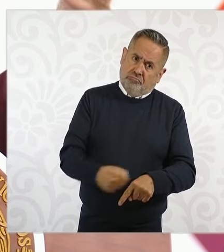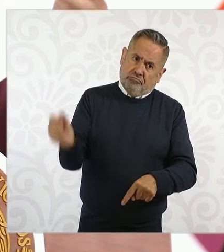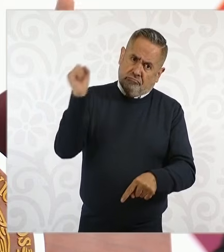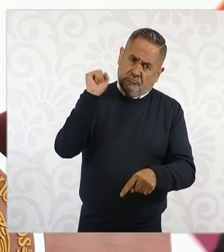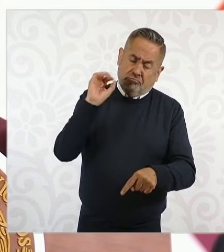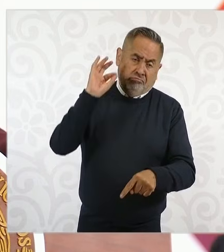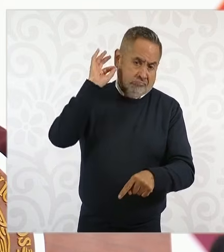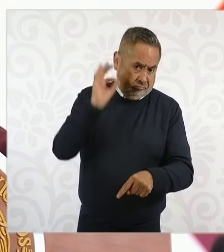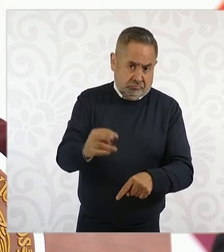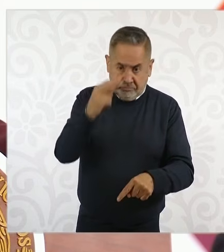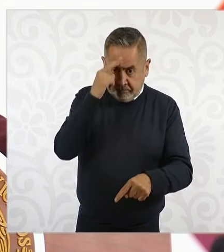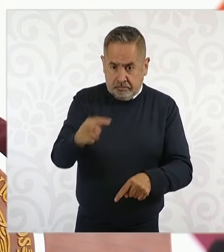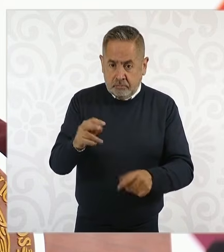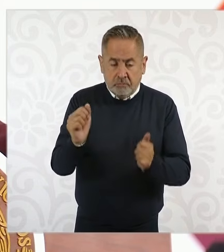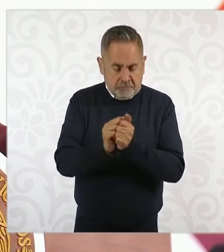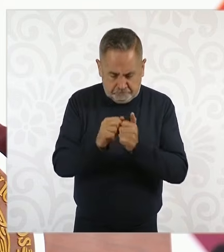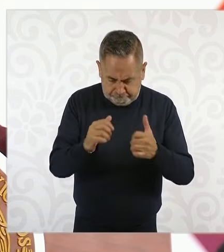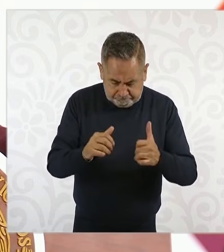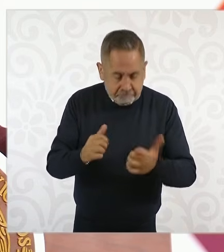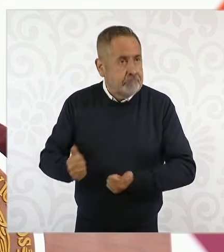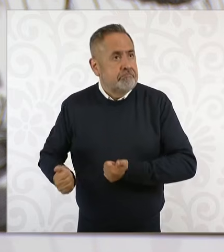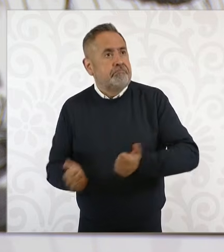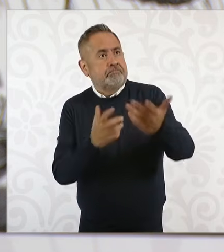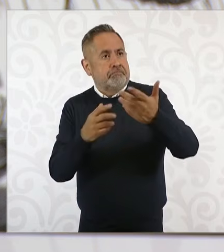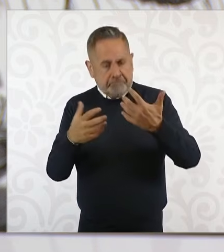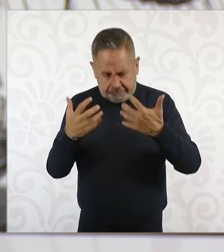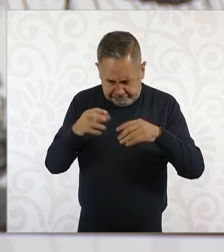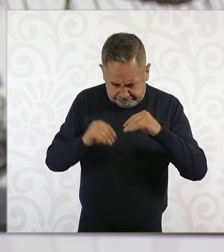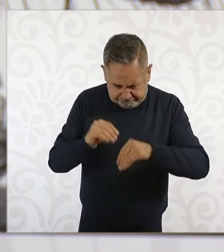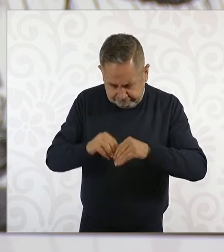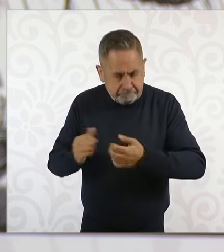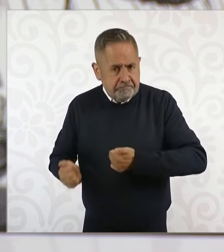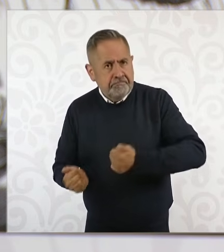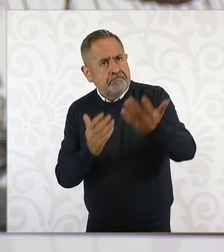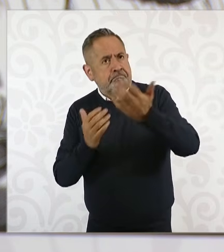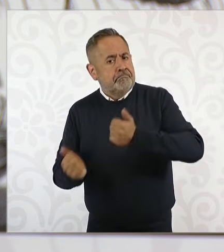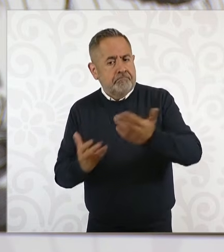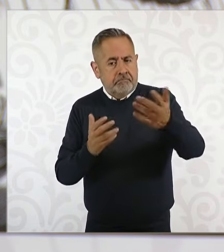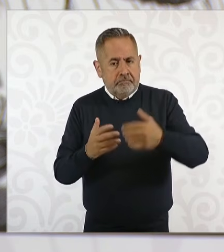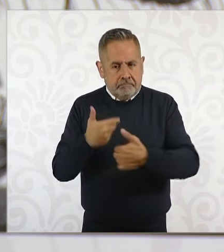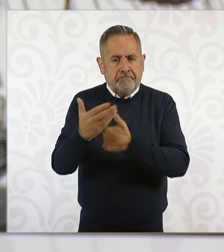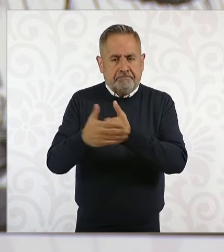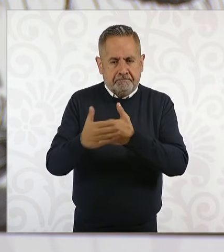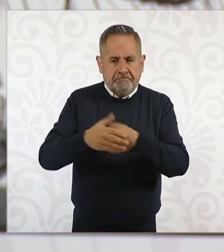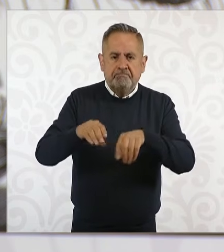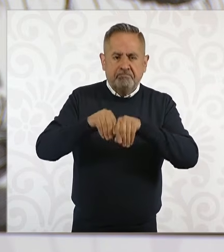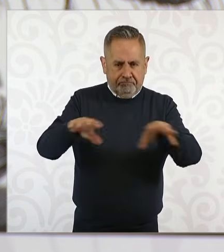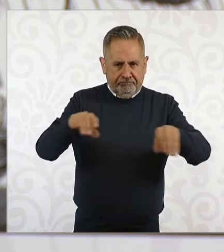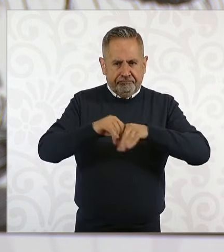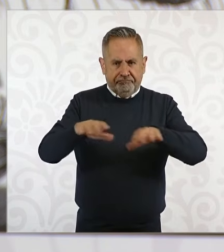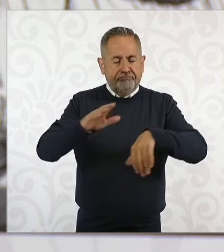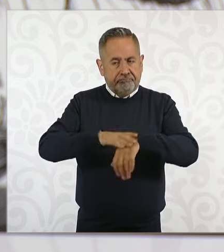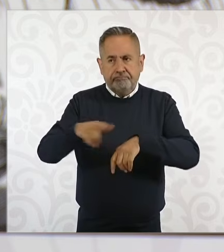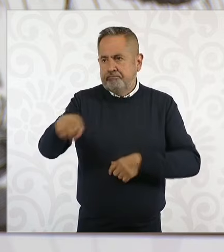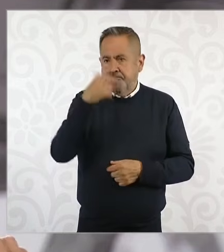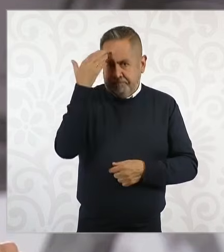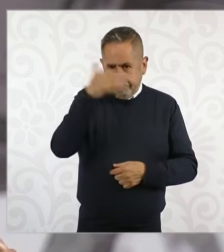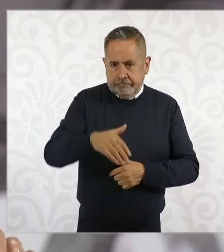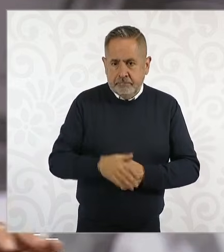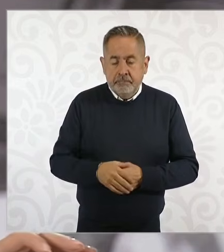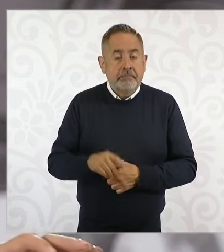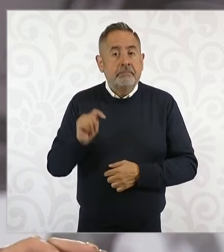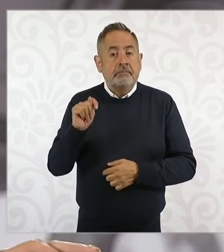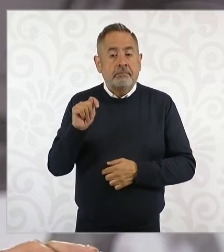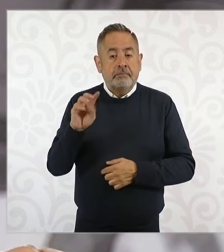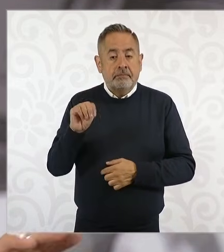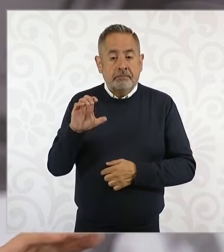México vinculado con la exportación. Entonces vamos a seguir hablando de ello también para conocimiento, y el tratado, como sabemos,